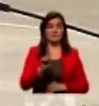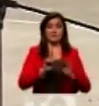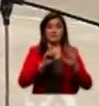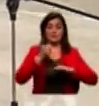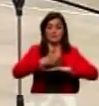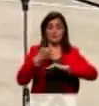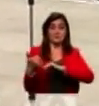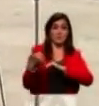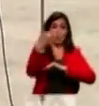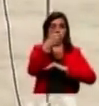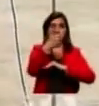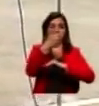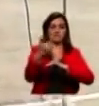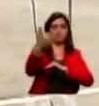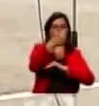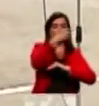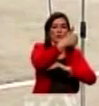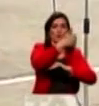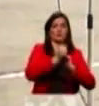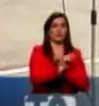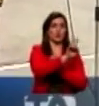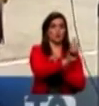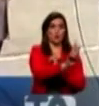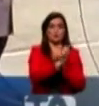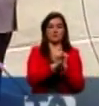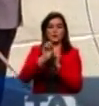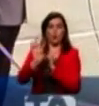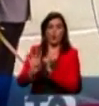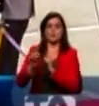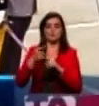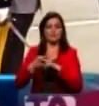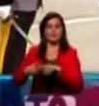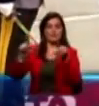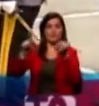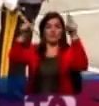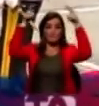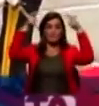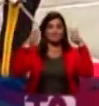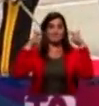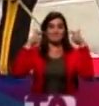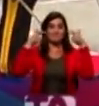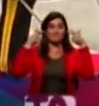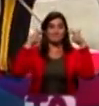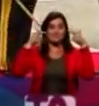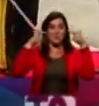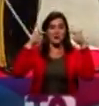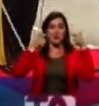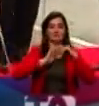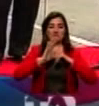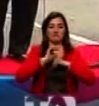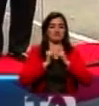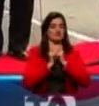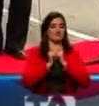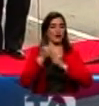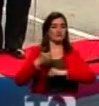generales, 2 a general de división y 4 a general de brigada, más la graduación de cadetes a